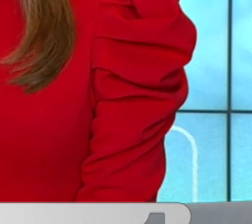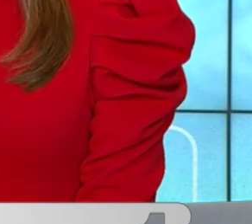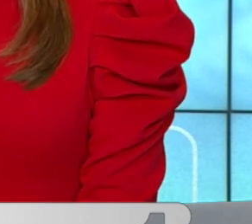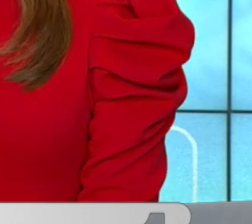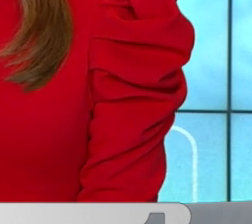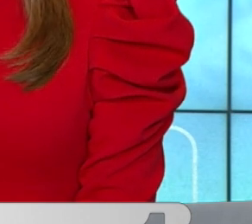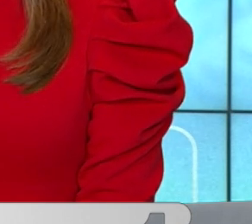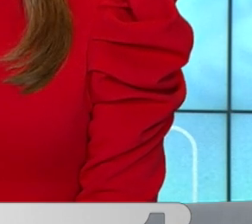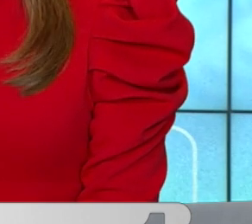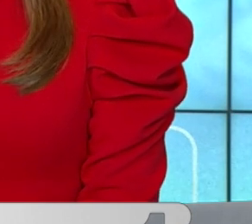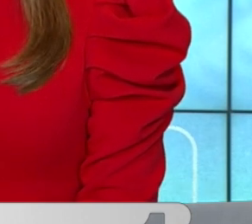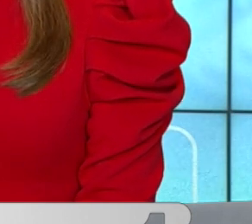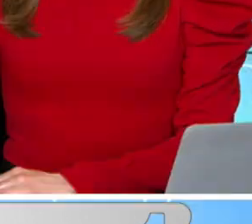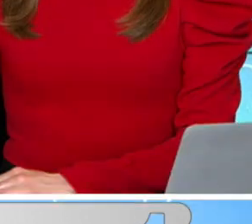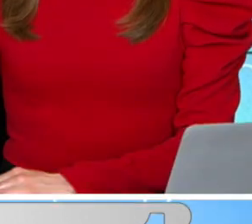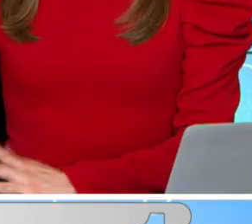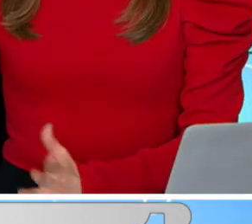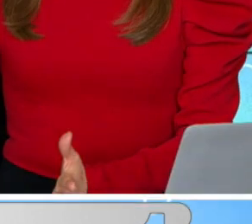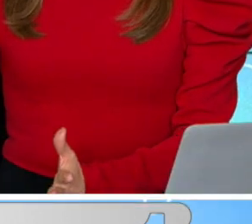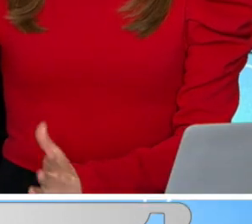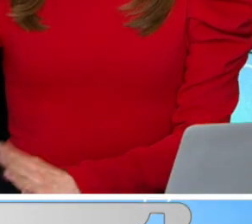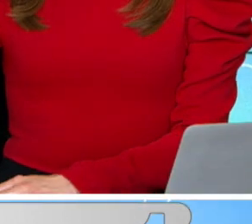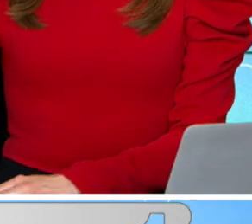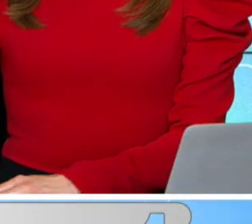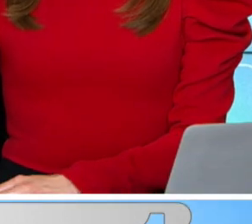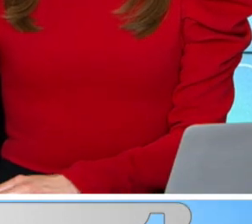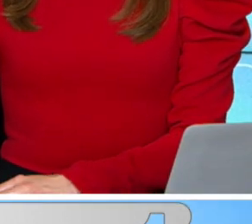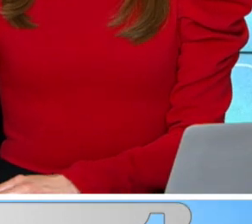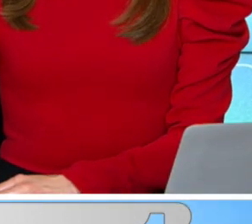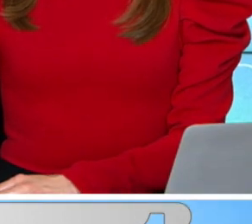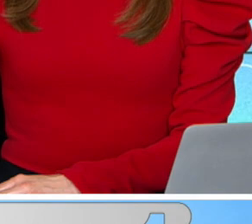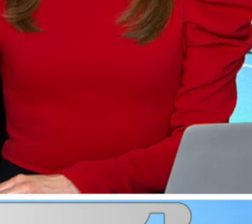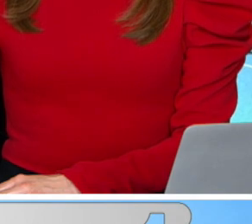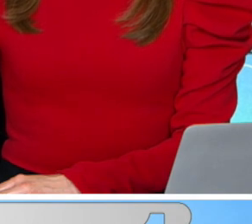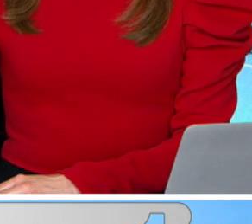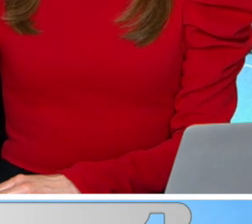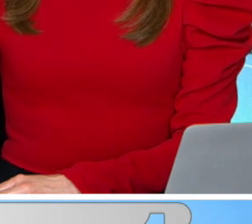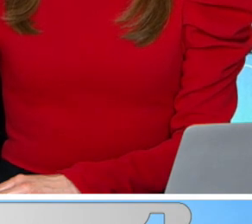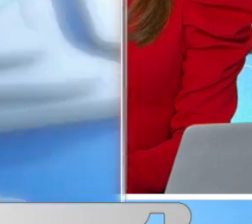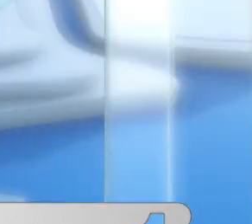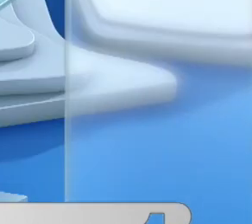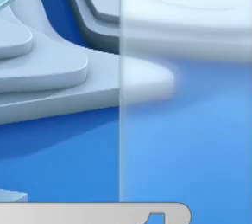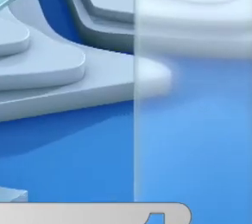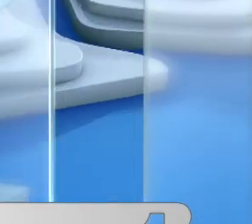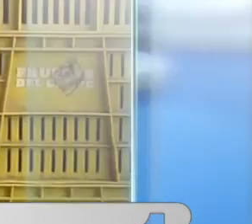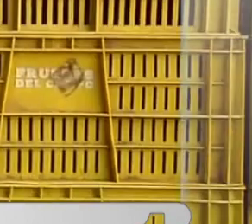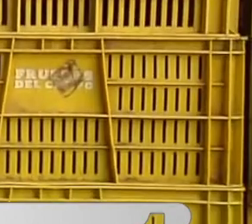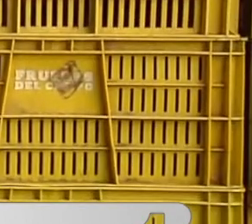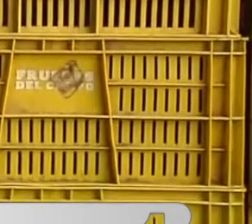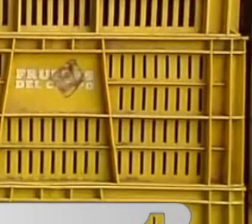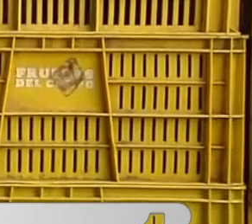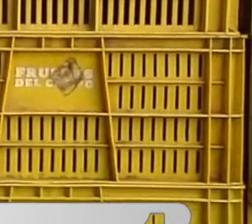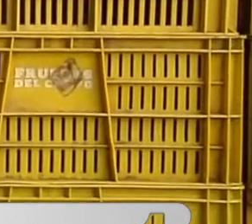una granizada en Santa Elena. Yusi Chaparro, ¿qué dicen las autoridades de socorro? Buenos días.